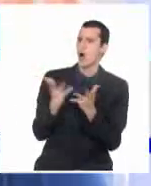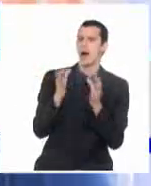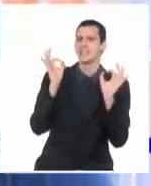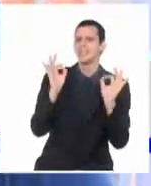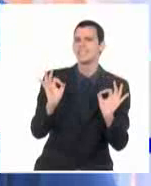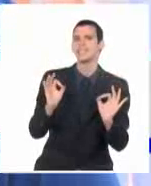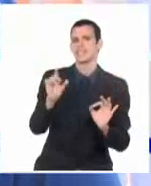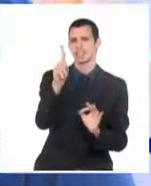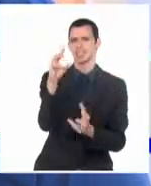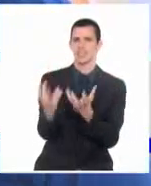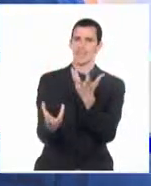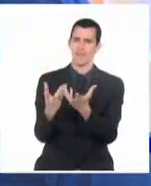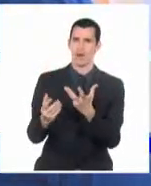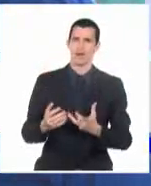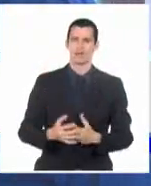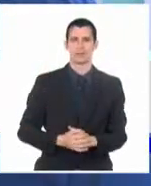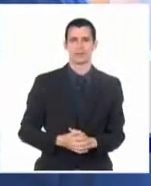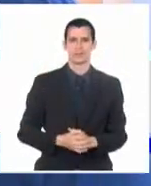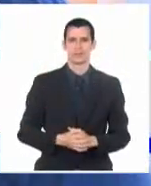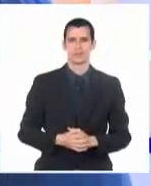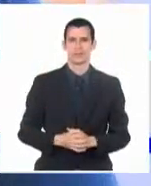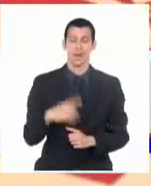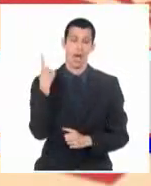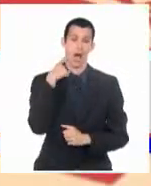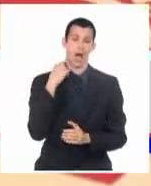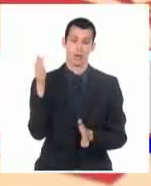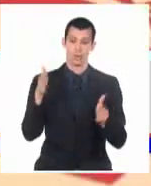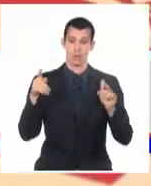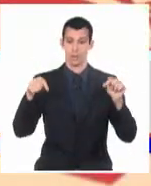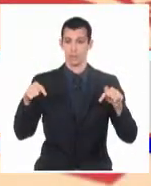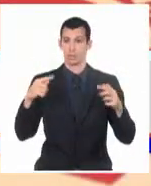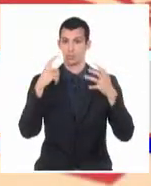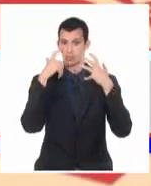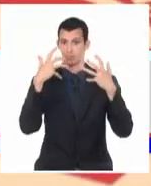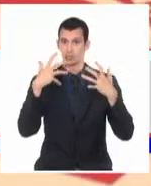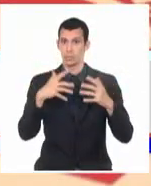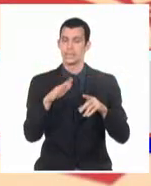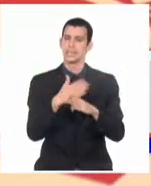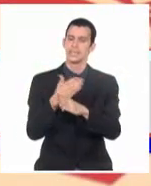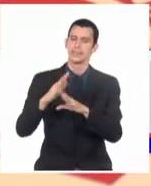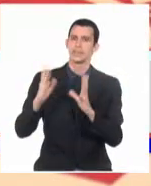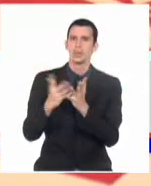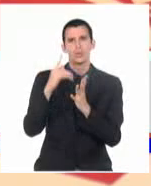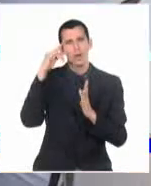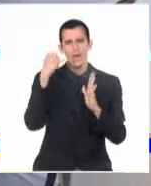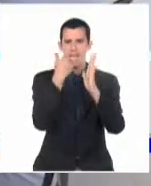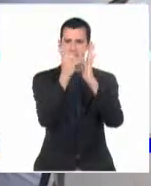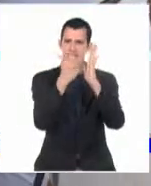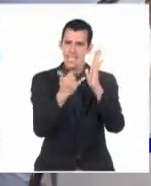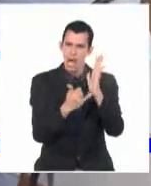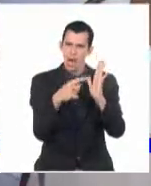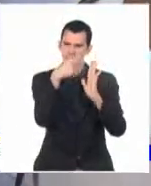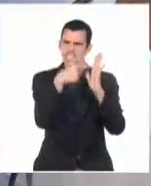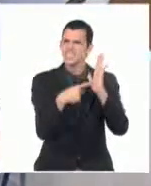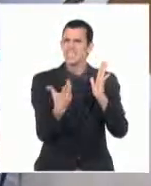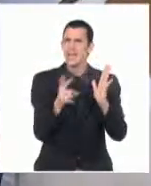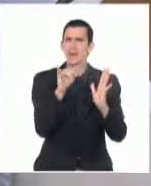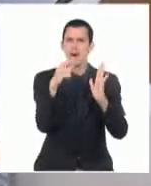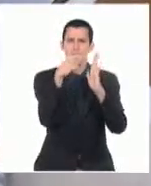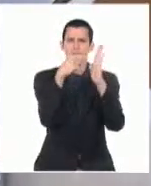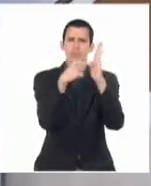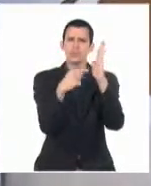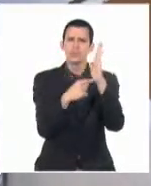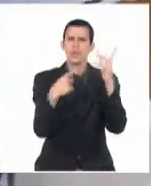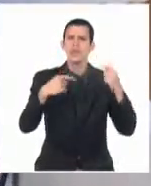especialistas cienfuegueros durante 2023, con resultados en varios indicadores como mantener en cero la transmisión del VIH-Sida y de la